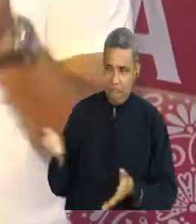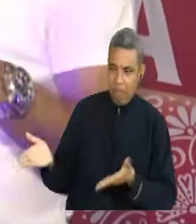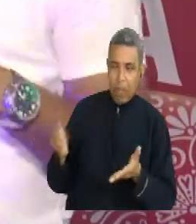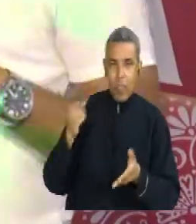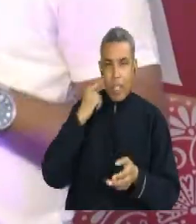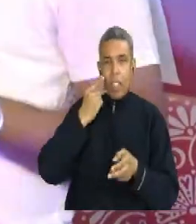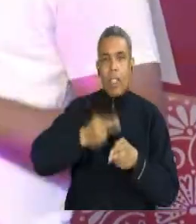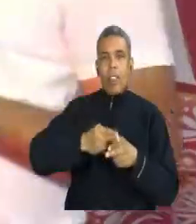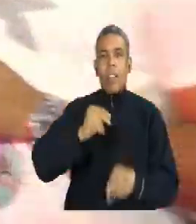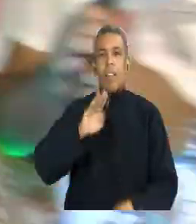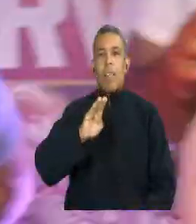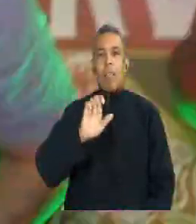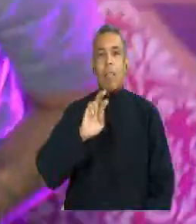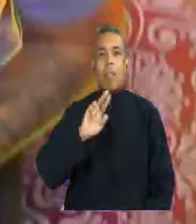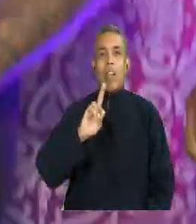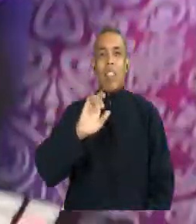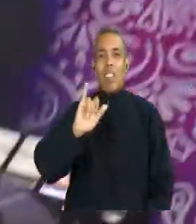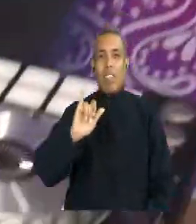DJ Badri.